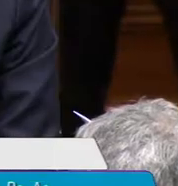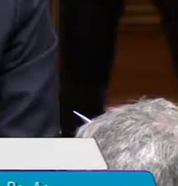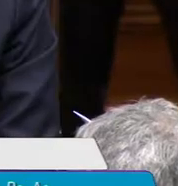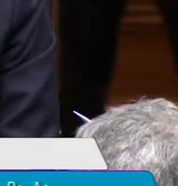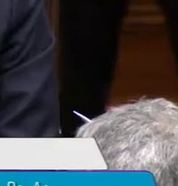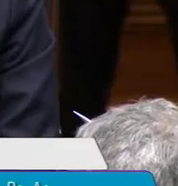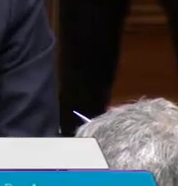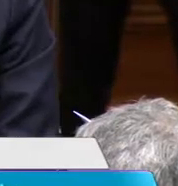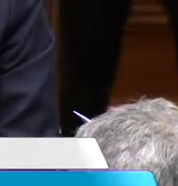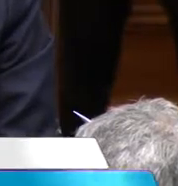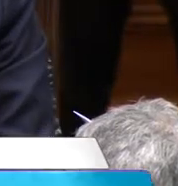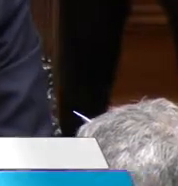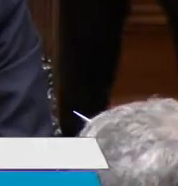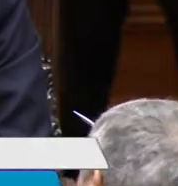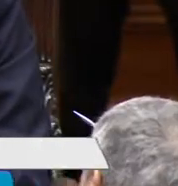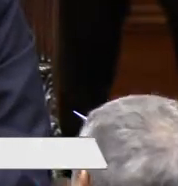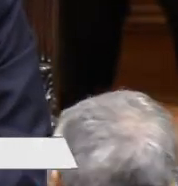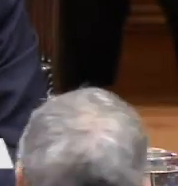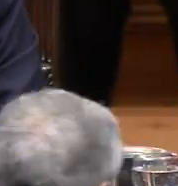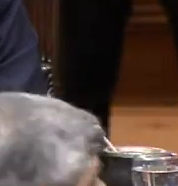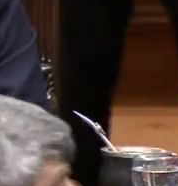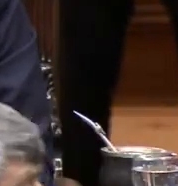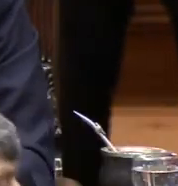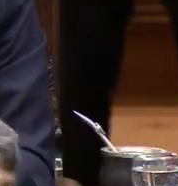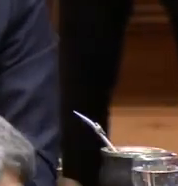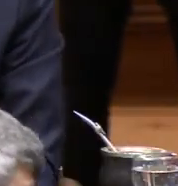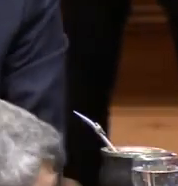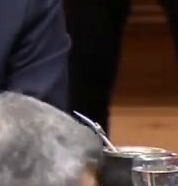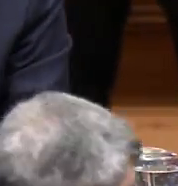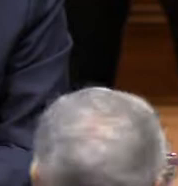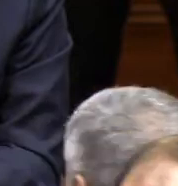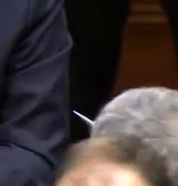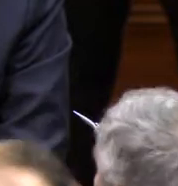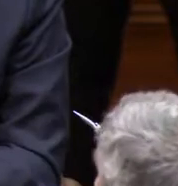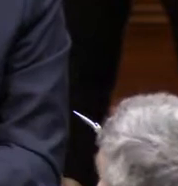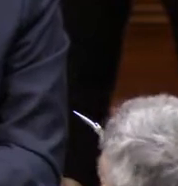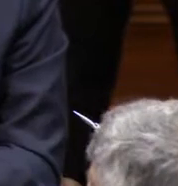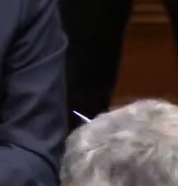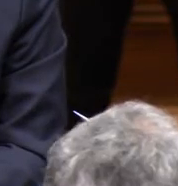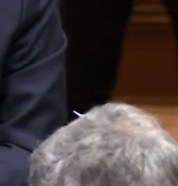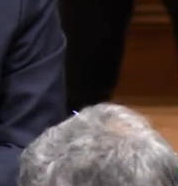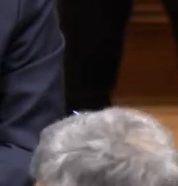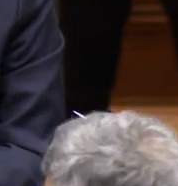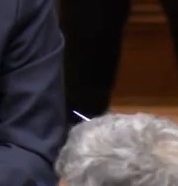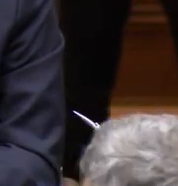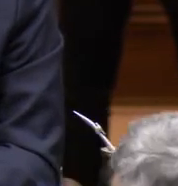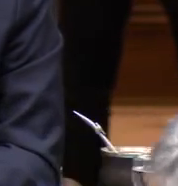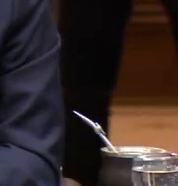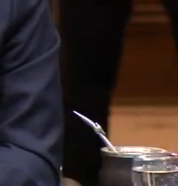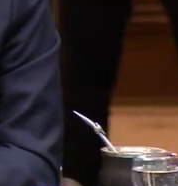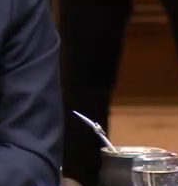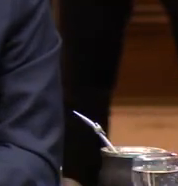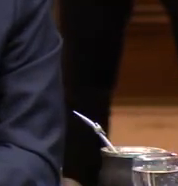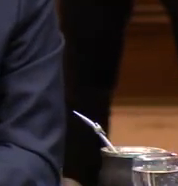de la palabra se acrediten como corresponde por Secretaría Legislativa, y los diputados que no